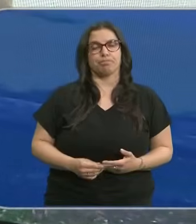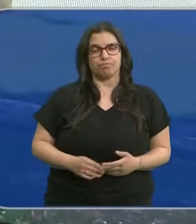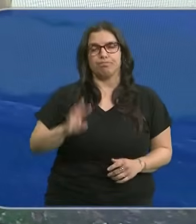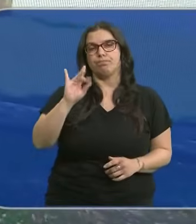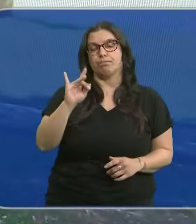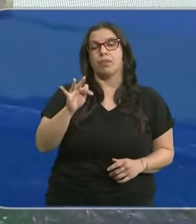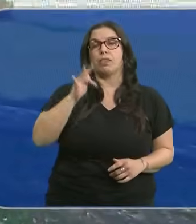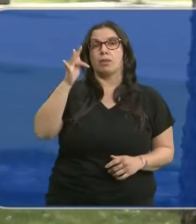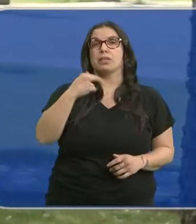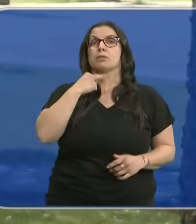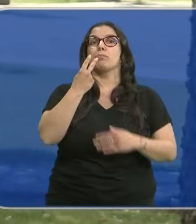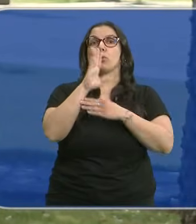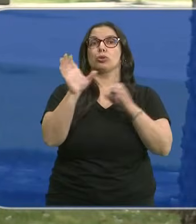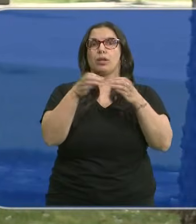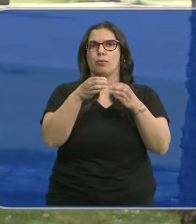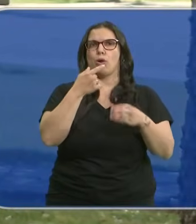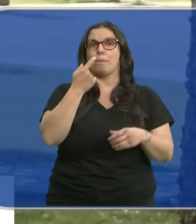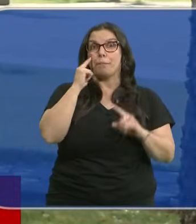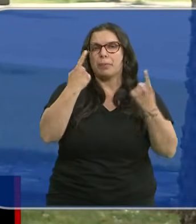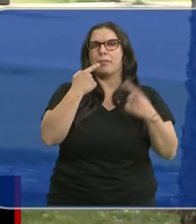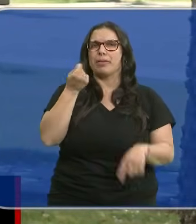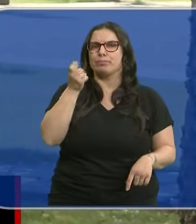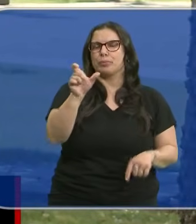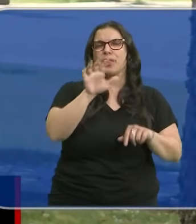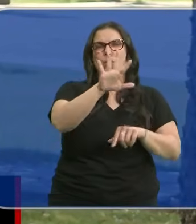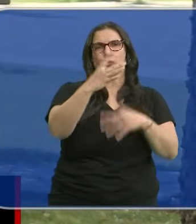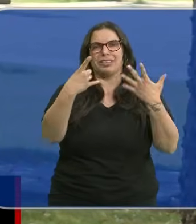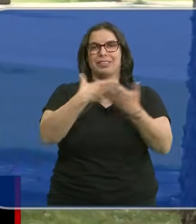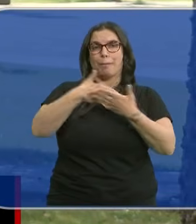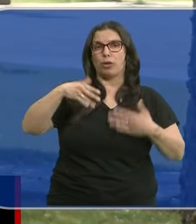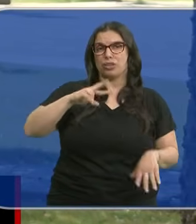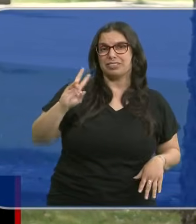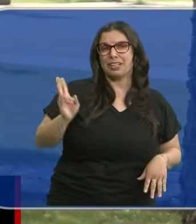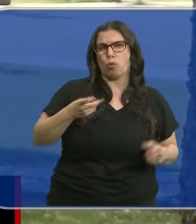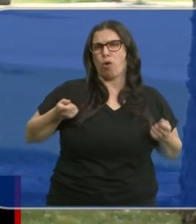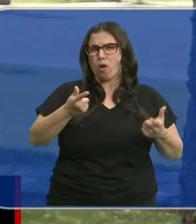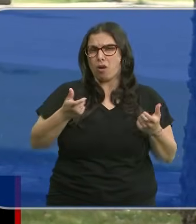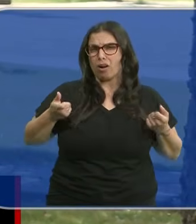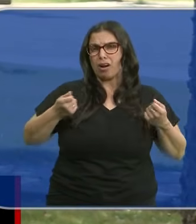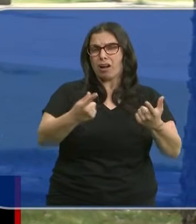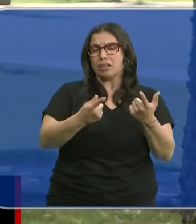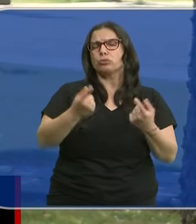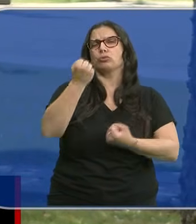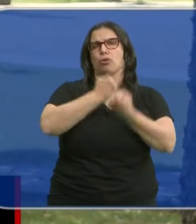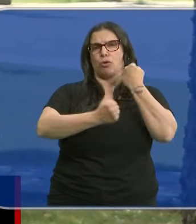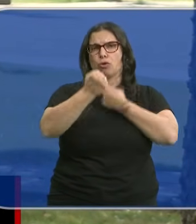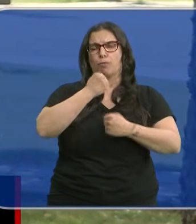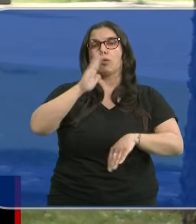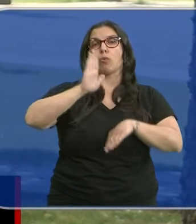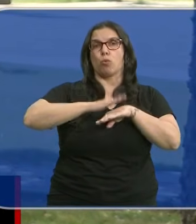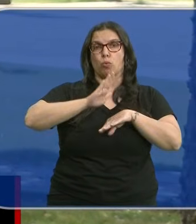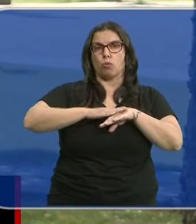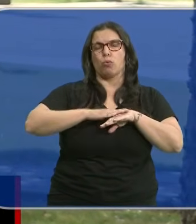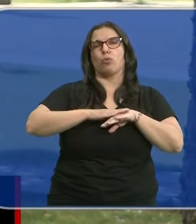Sí, además Carriedo ha dado una cifra por primera vez. 56 millones de euros ha sido el coste económico que ha tenido